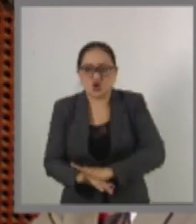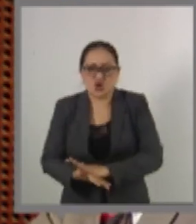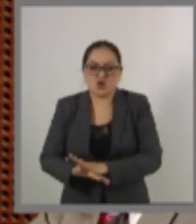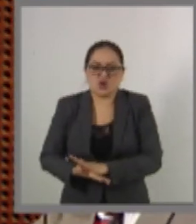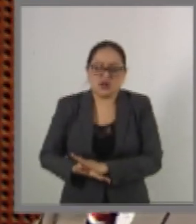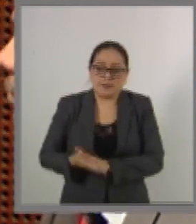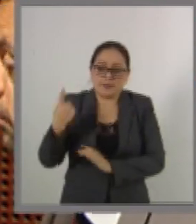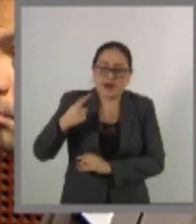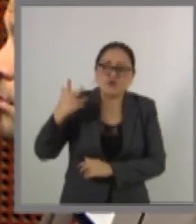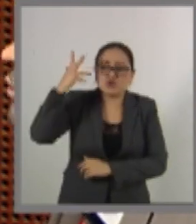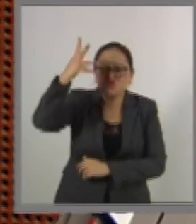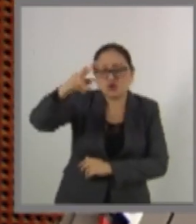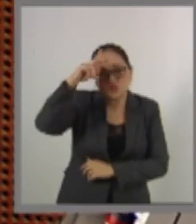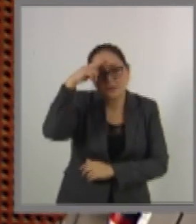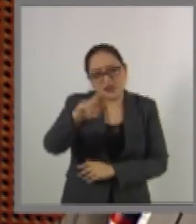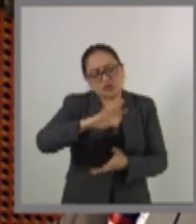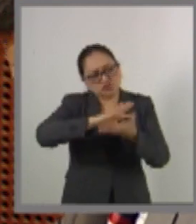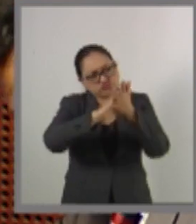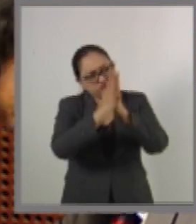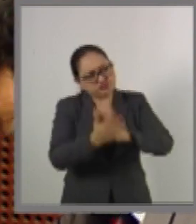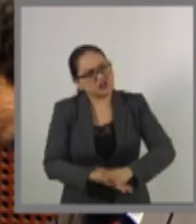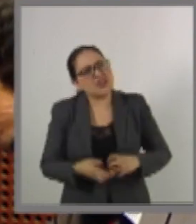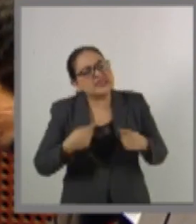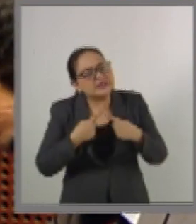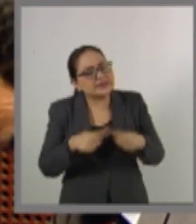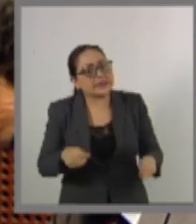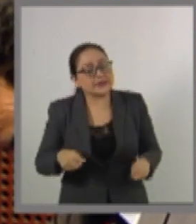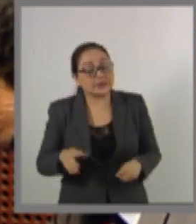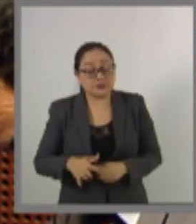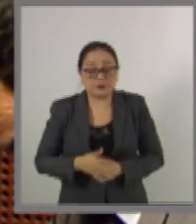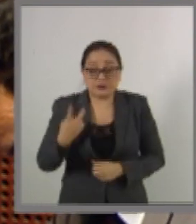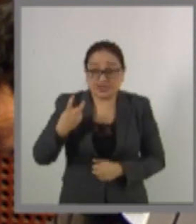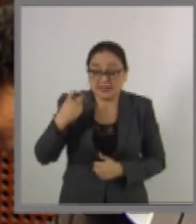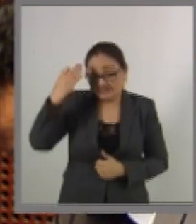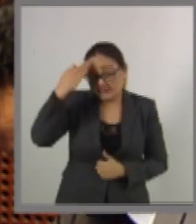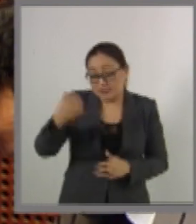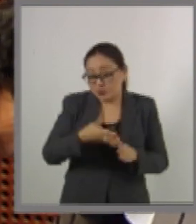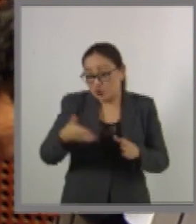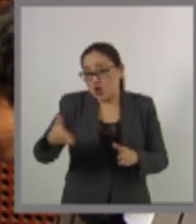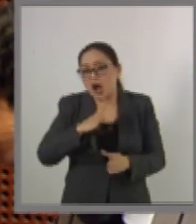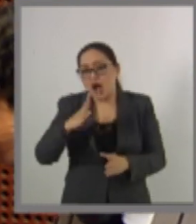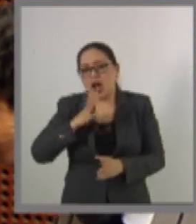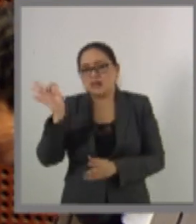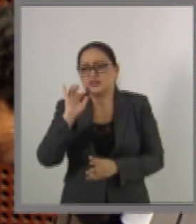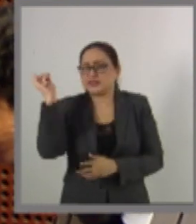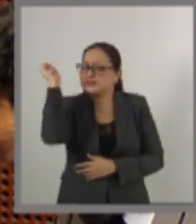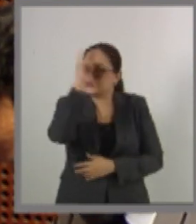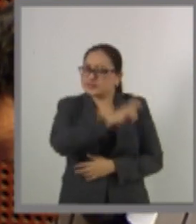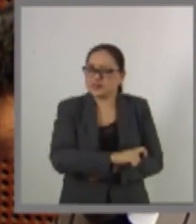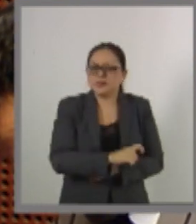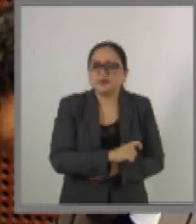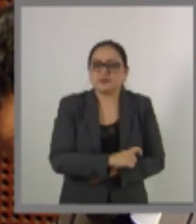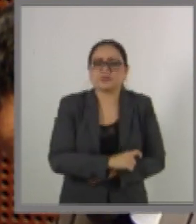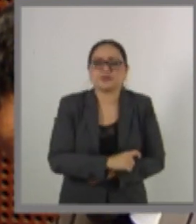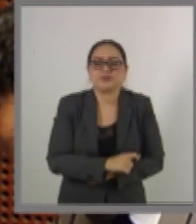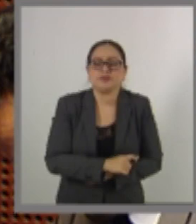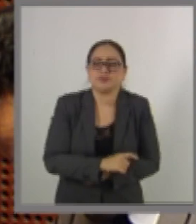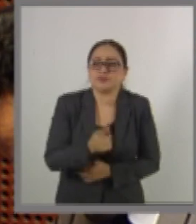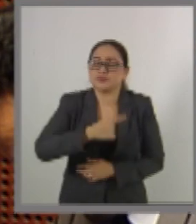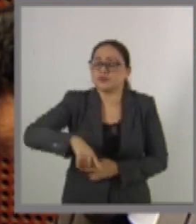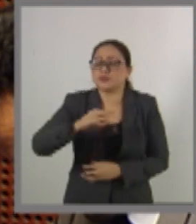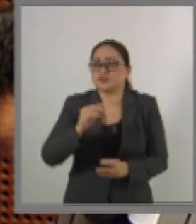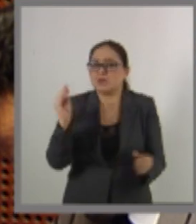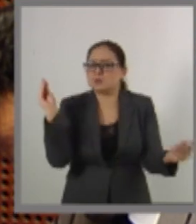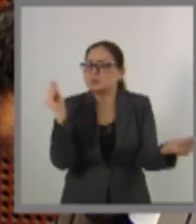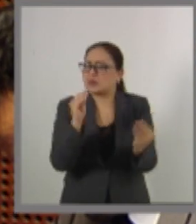porvenir de México, transformar el porvenir de los mexicanos. En esos momentos hubo momentos críticos donde la discusión subió de